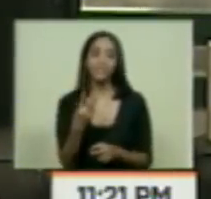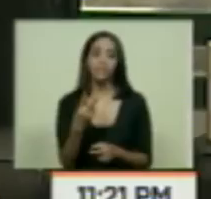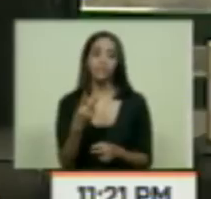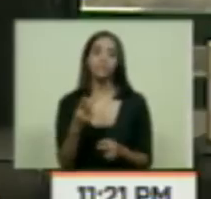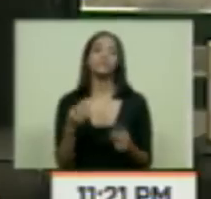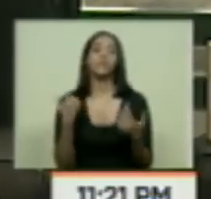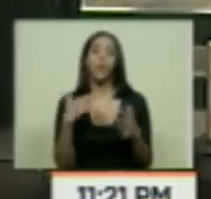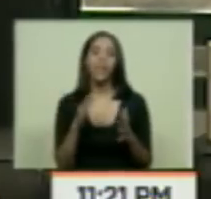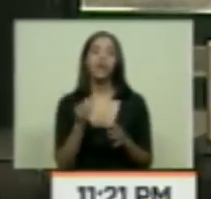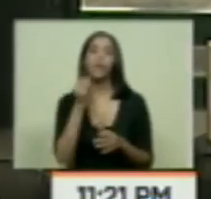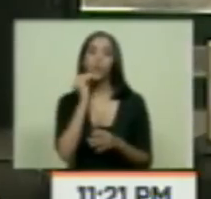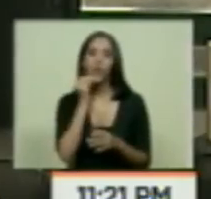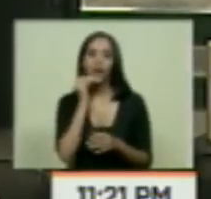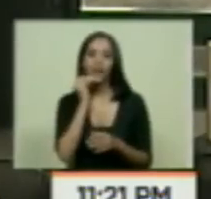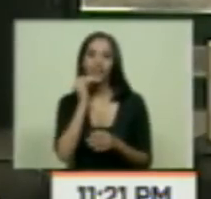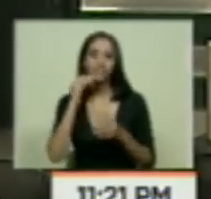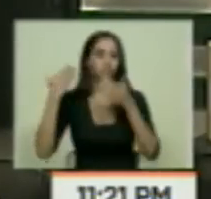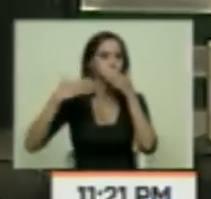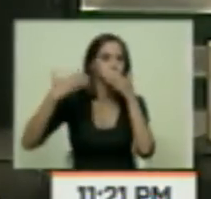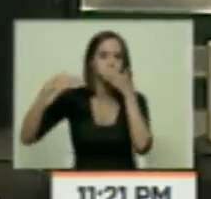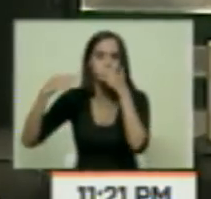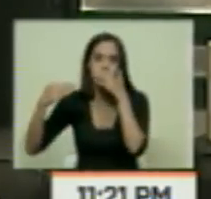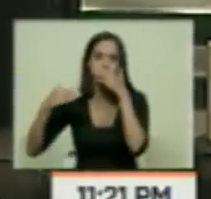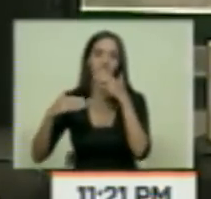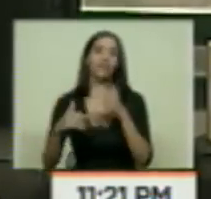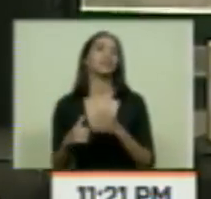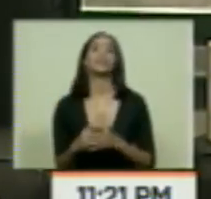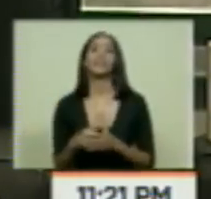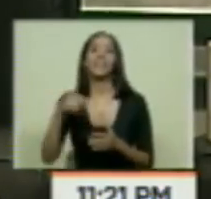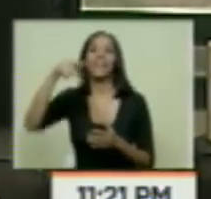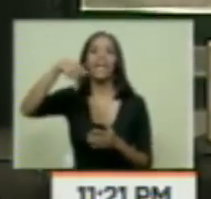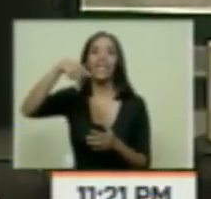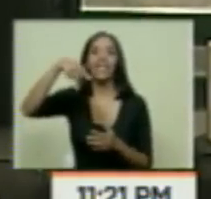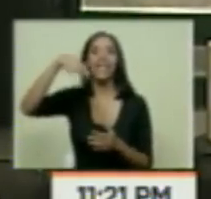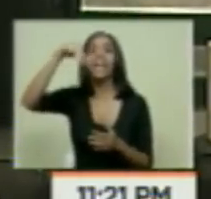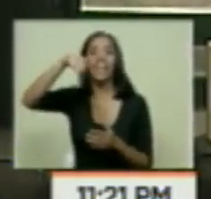un muchacho rapero que se llama NK Profeta. ¡Ah! Es más,